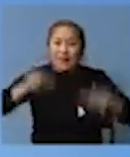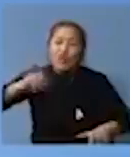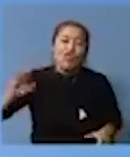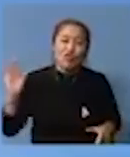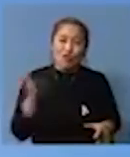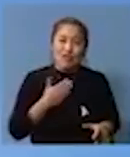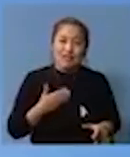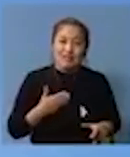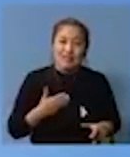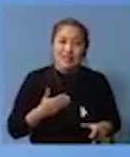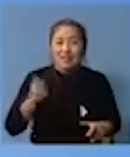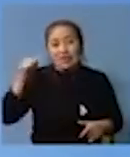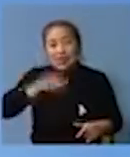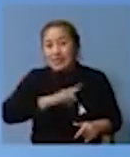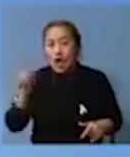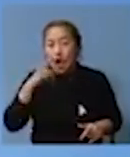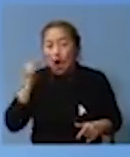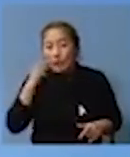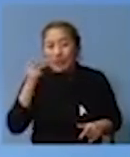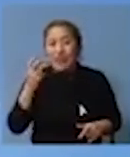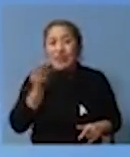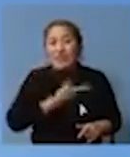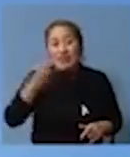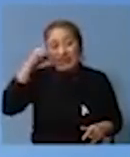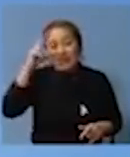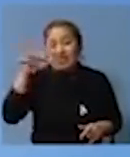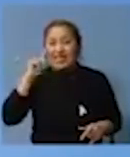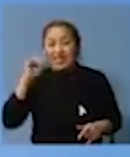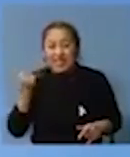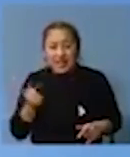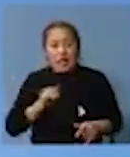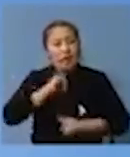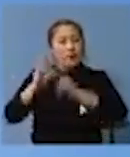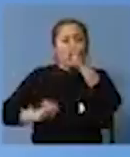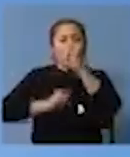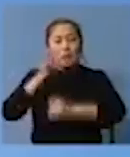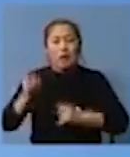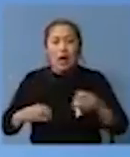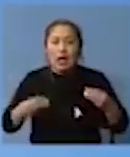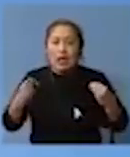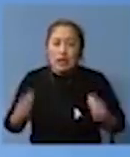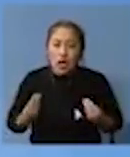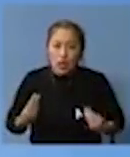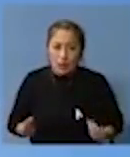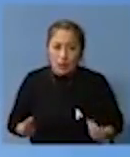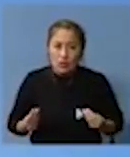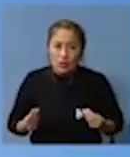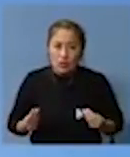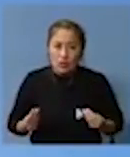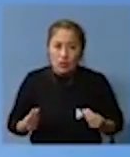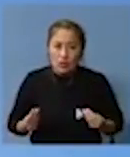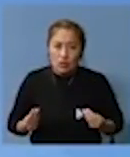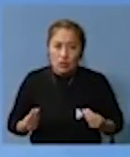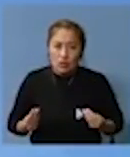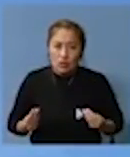la gente. De los, porque Julio Ferreira debería rendir cuenta, debería explicar qué es lo que pasó en esta